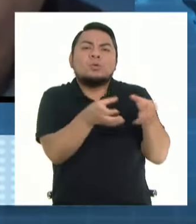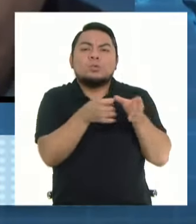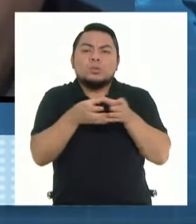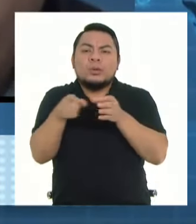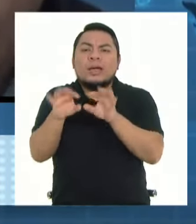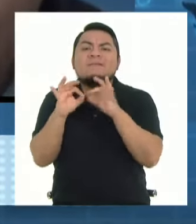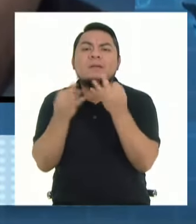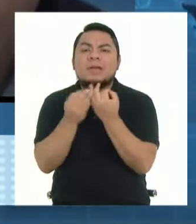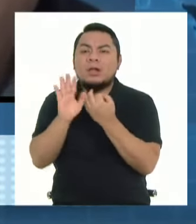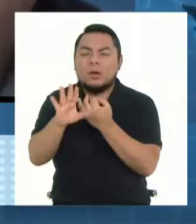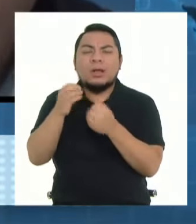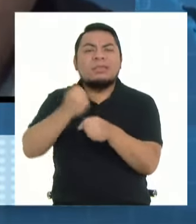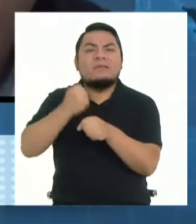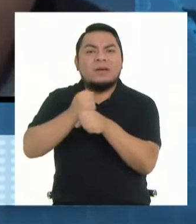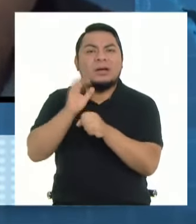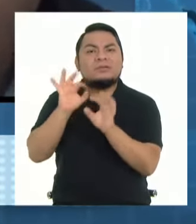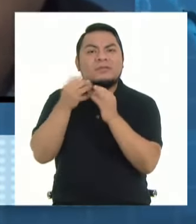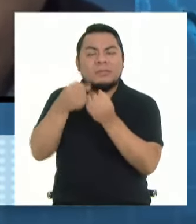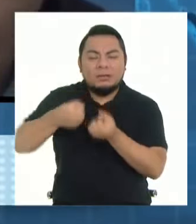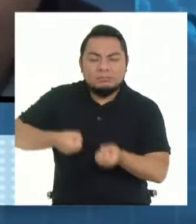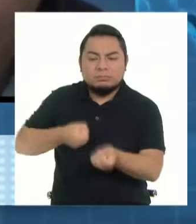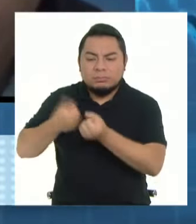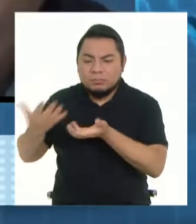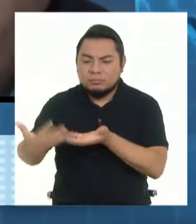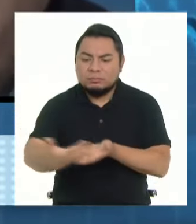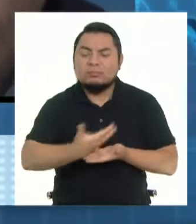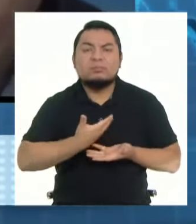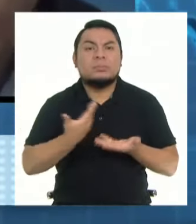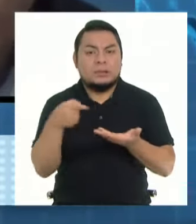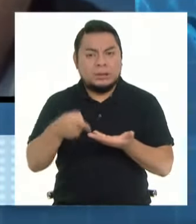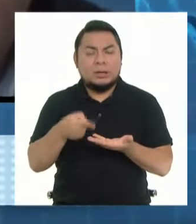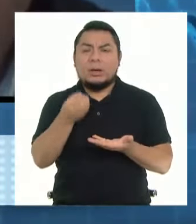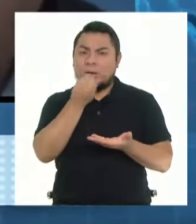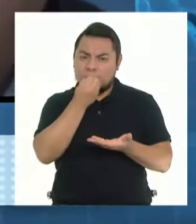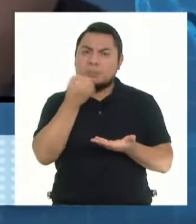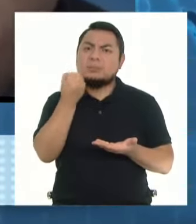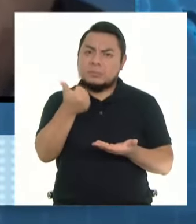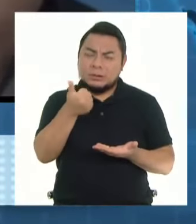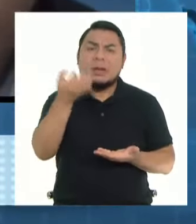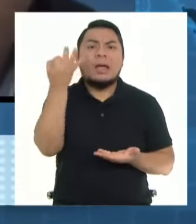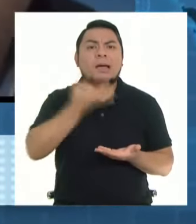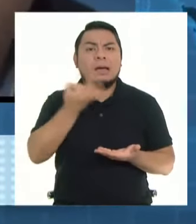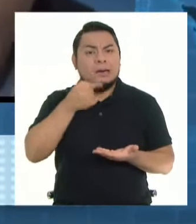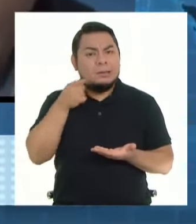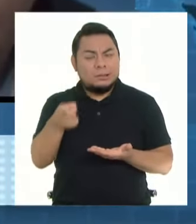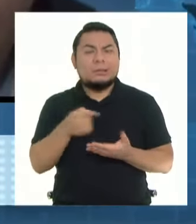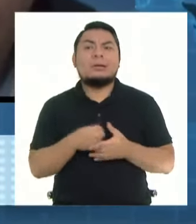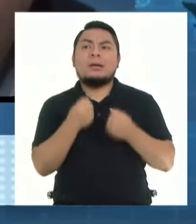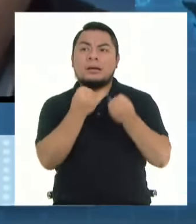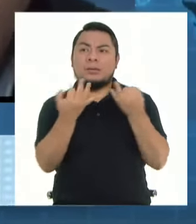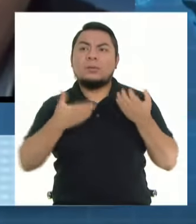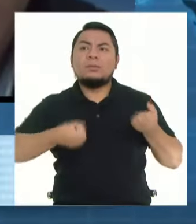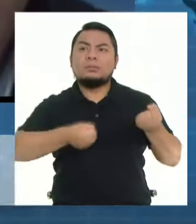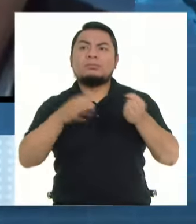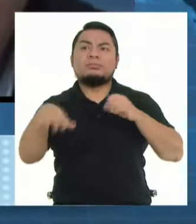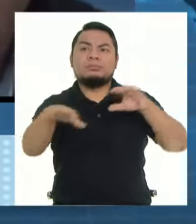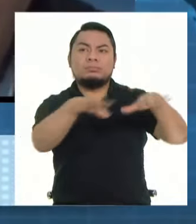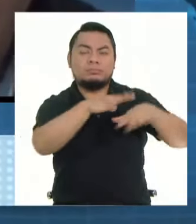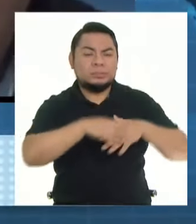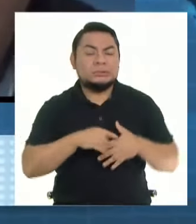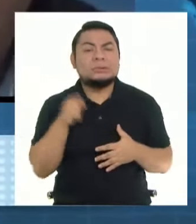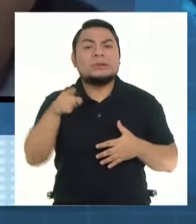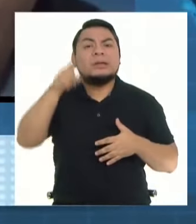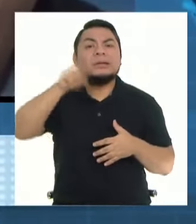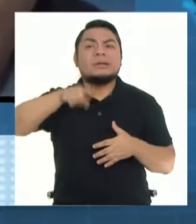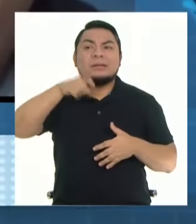mayor parte de países en el mundo. Alimentos nutritivos, con calidad, agroecológicos en algunos casos. Eso es lo